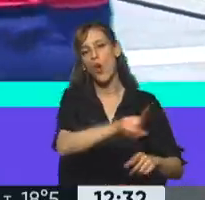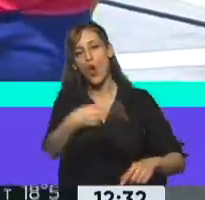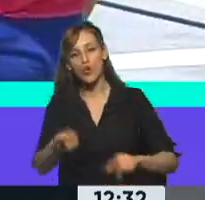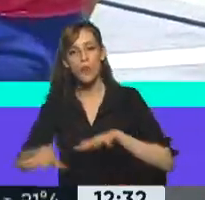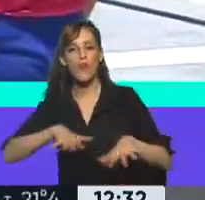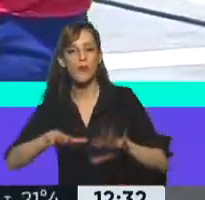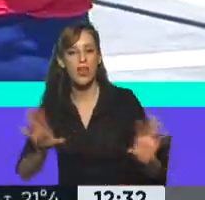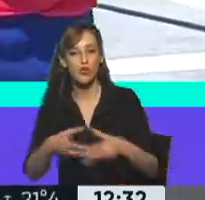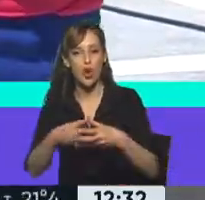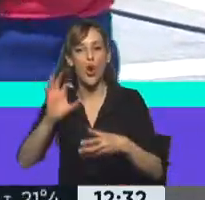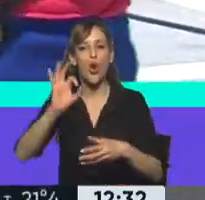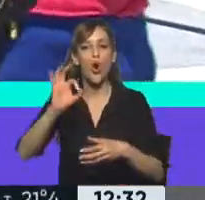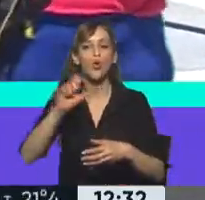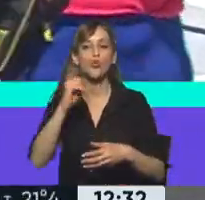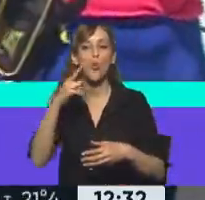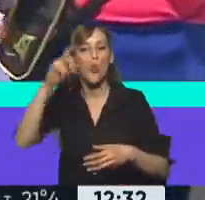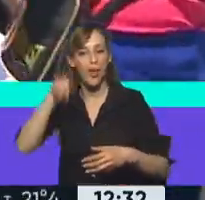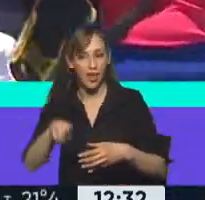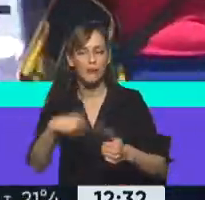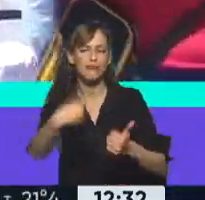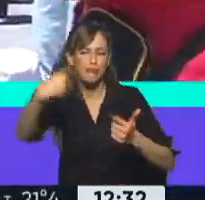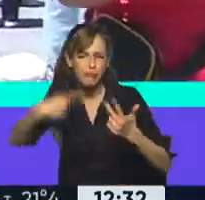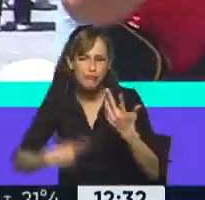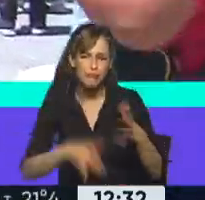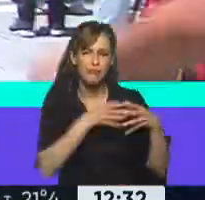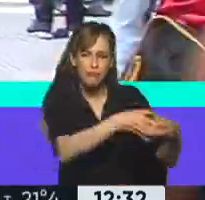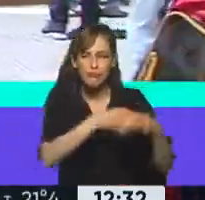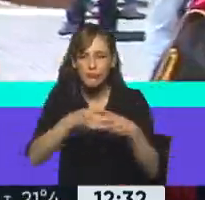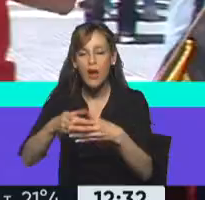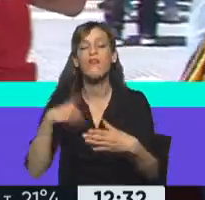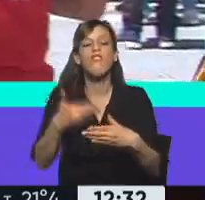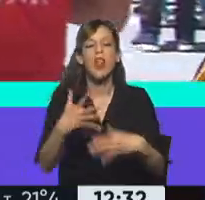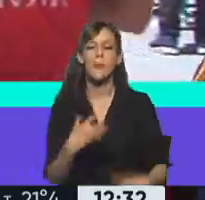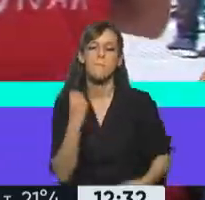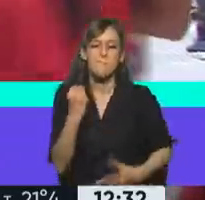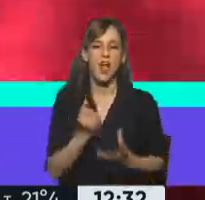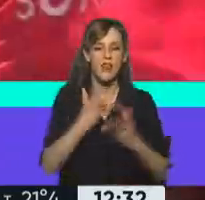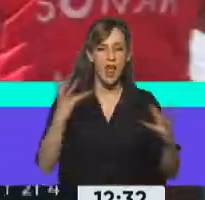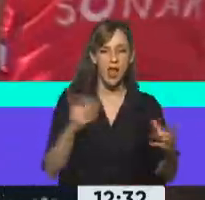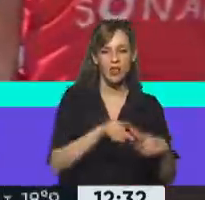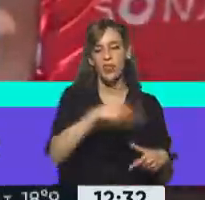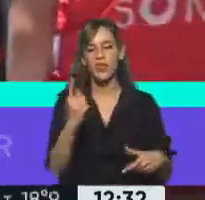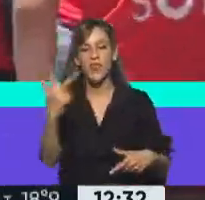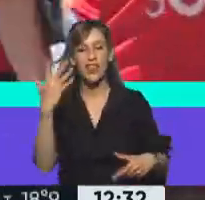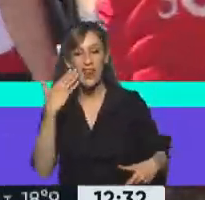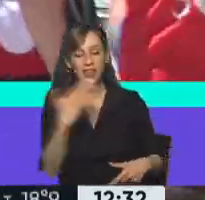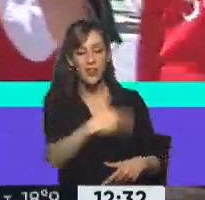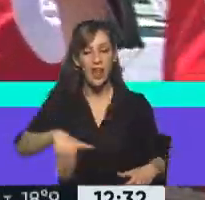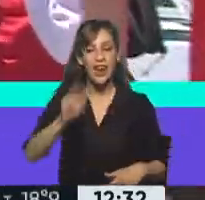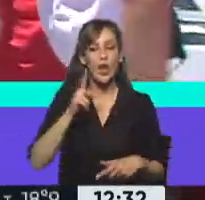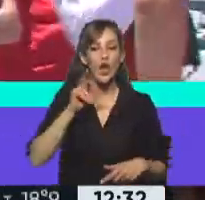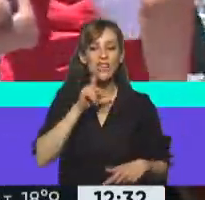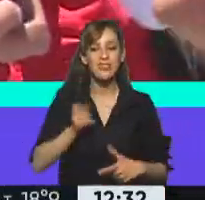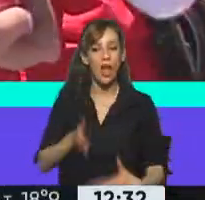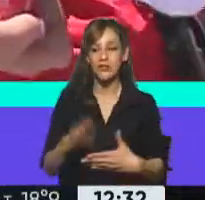las 14 en Independencia 9 de Julio, el Frente Patria Grande. A las 3 de la tarde, en Reconquista y Sarmiento, La